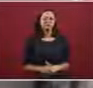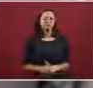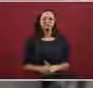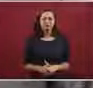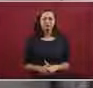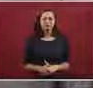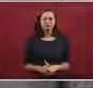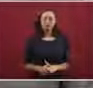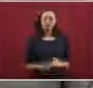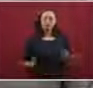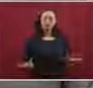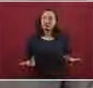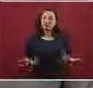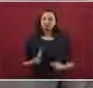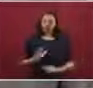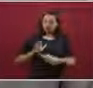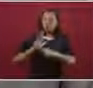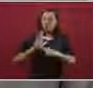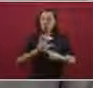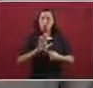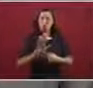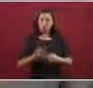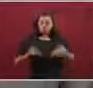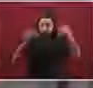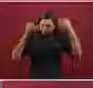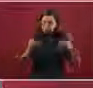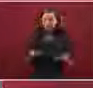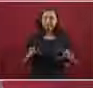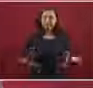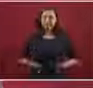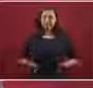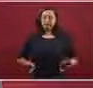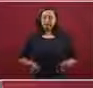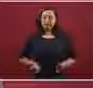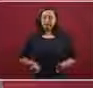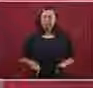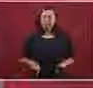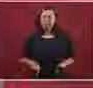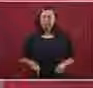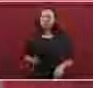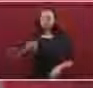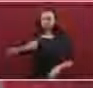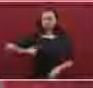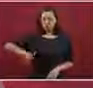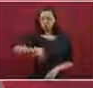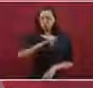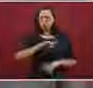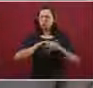se dé el ejemplo, el buen ejemplo. No somos iguales.